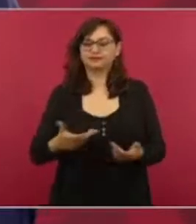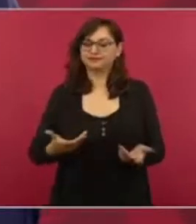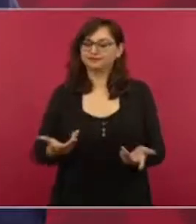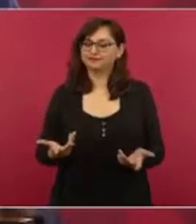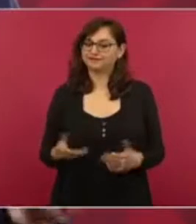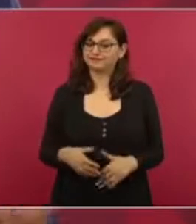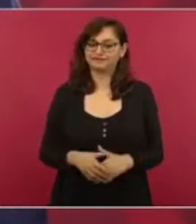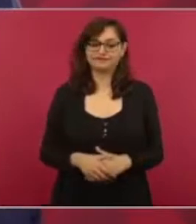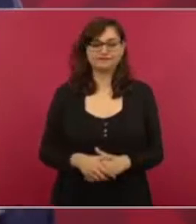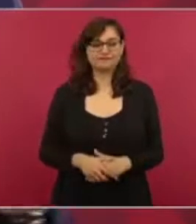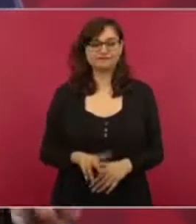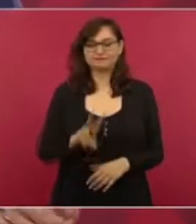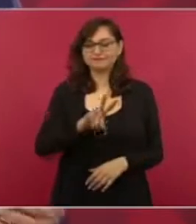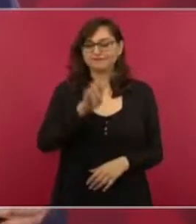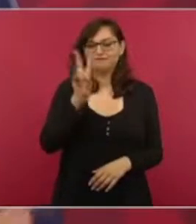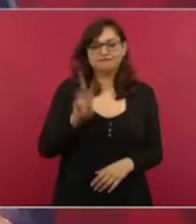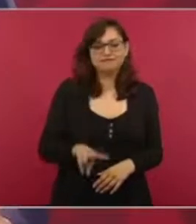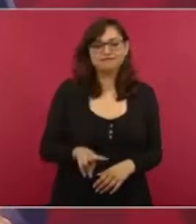es